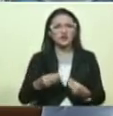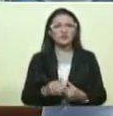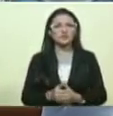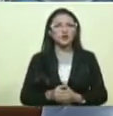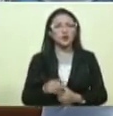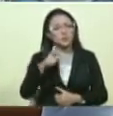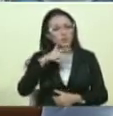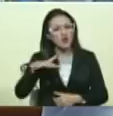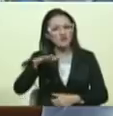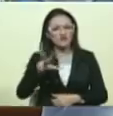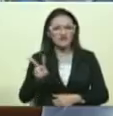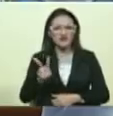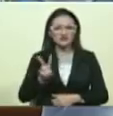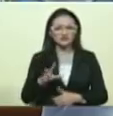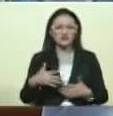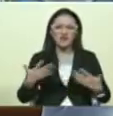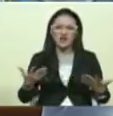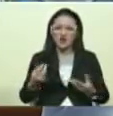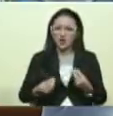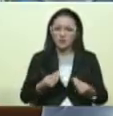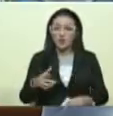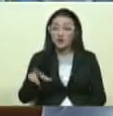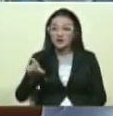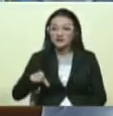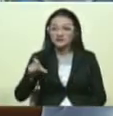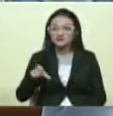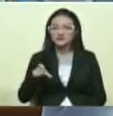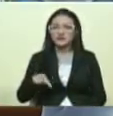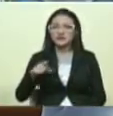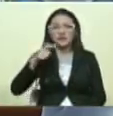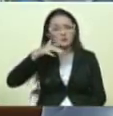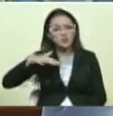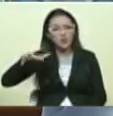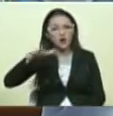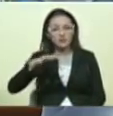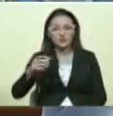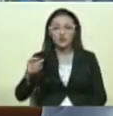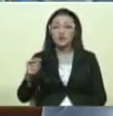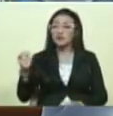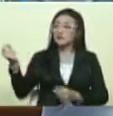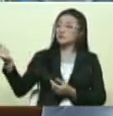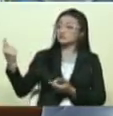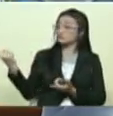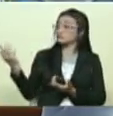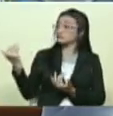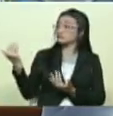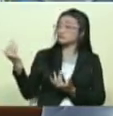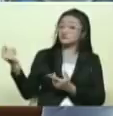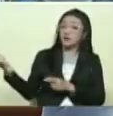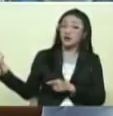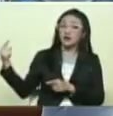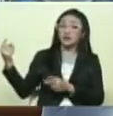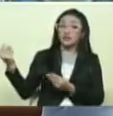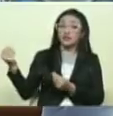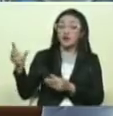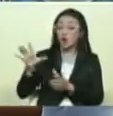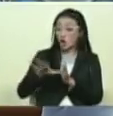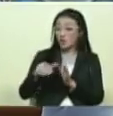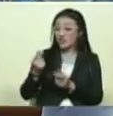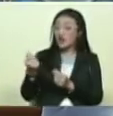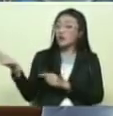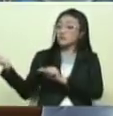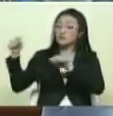pueblo de Venezuela que en función de ello necesita, repito, la repatriación de esos capitales? En tal